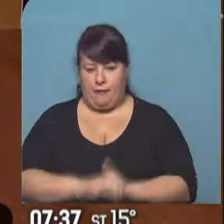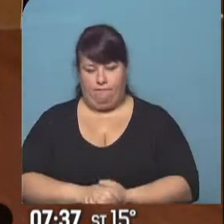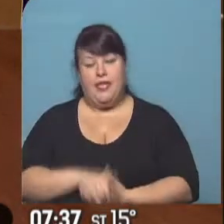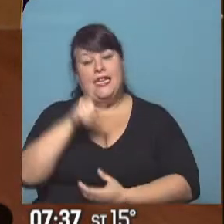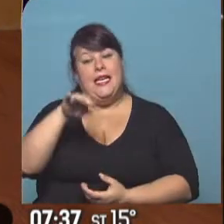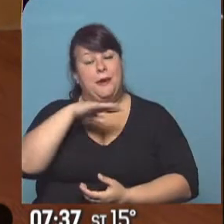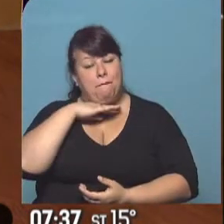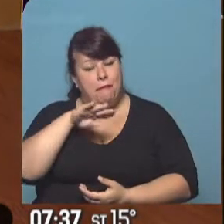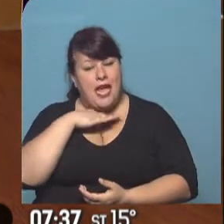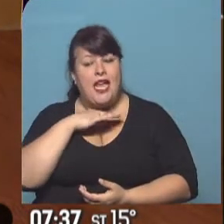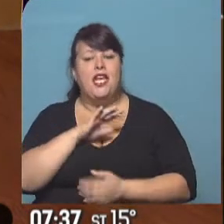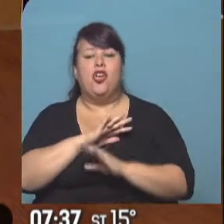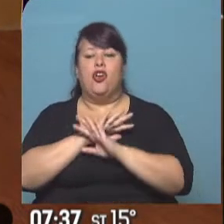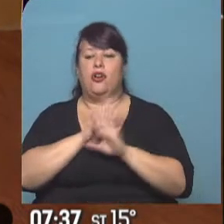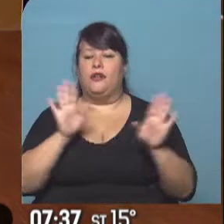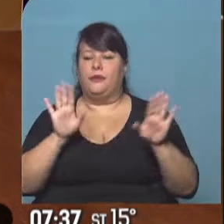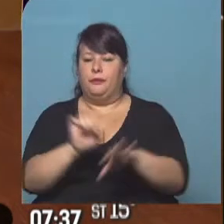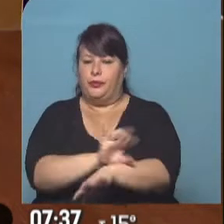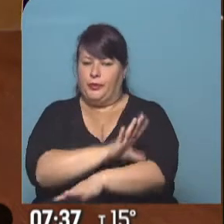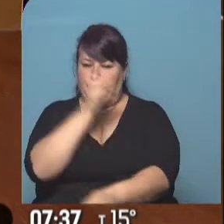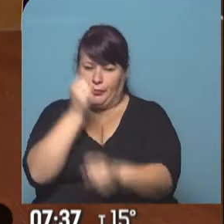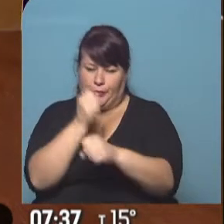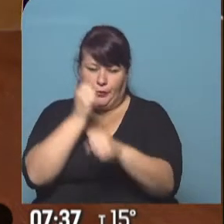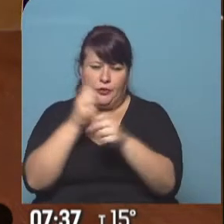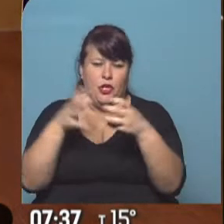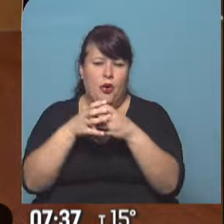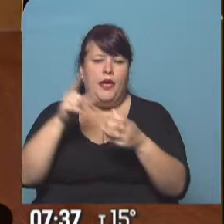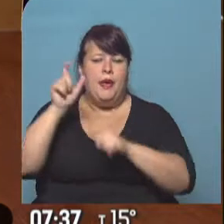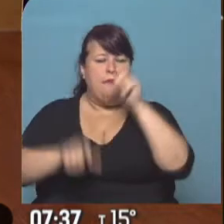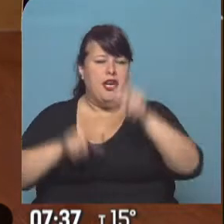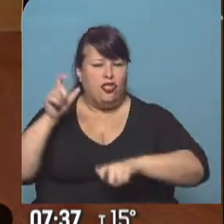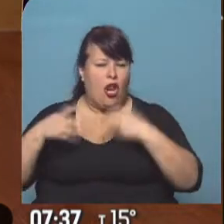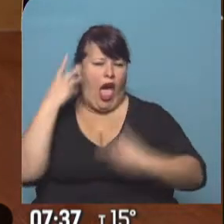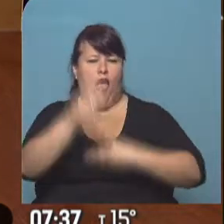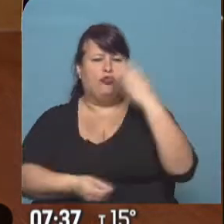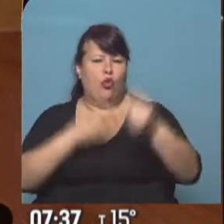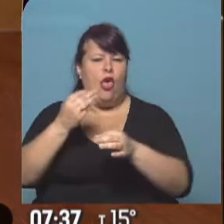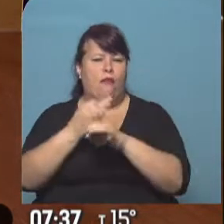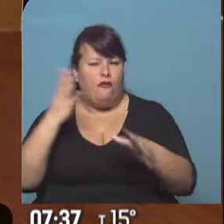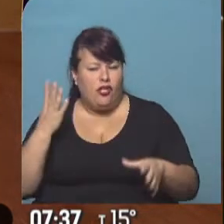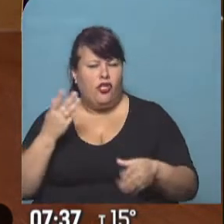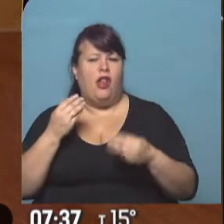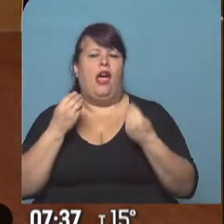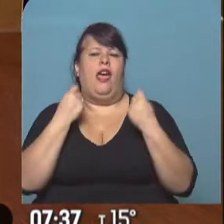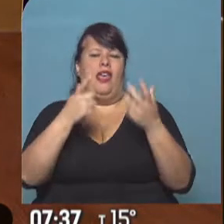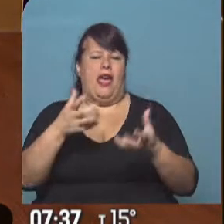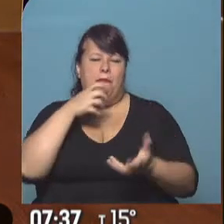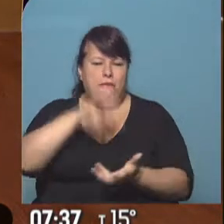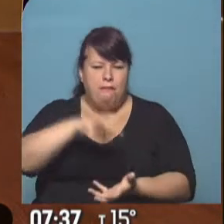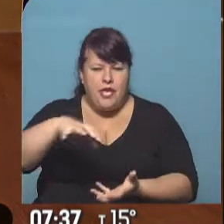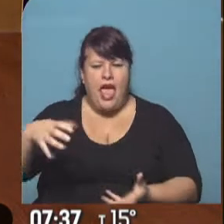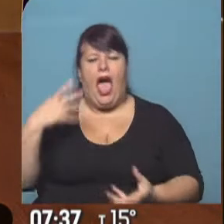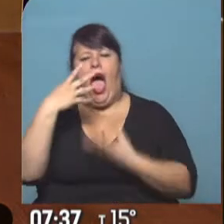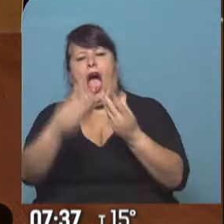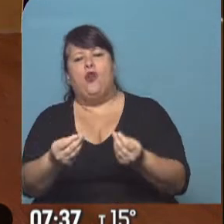es México y de la manera conmovedora en que trabajan las brigadas de ciudadanos ayudando a los profesionales con los escombros, con la ayuda de